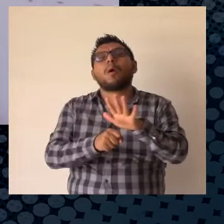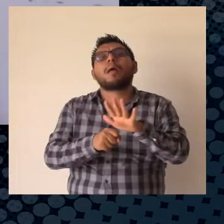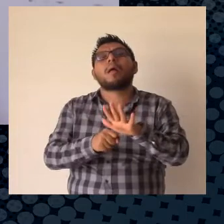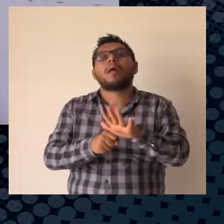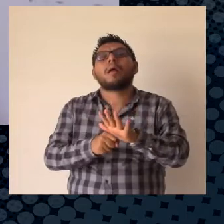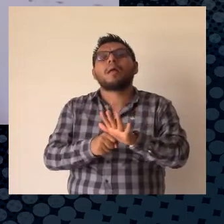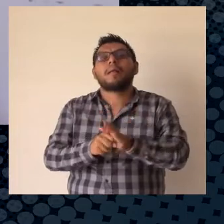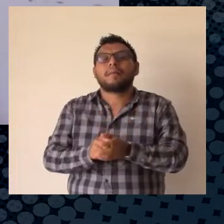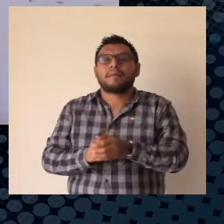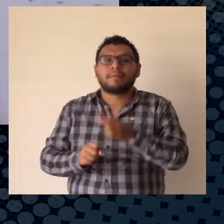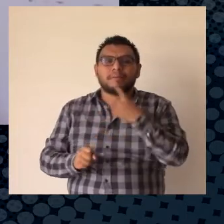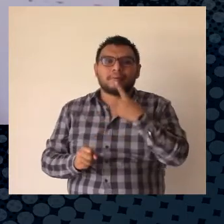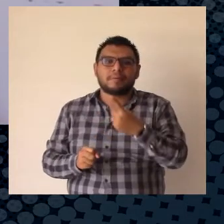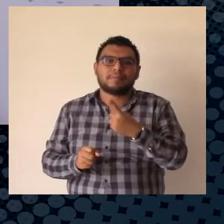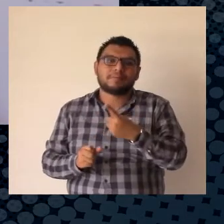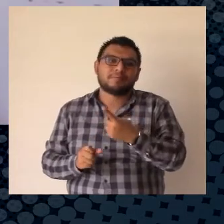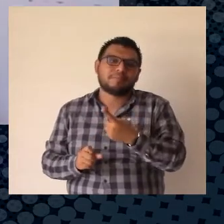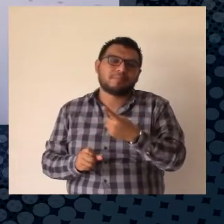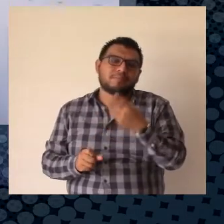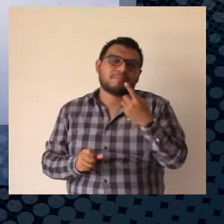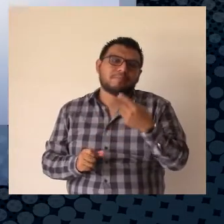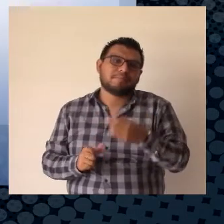dice,